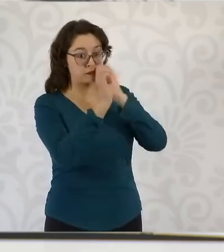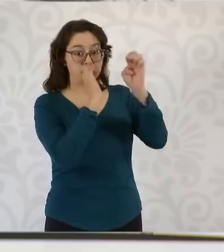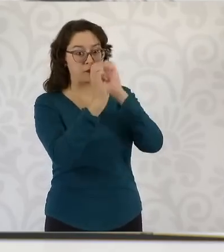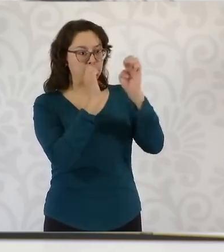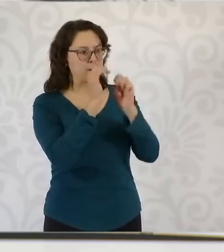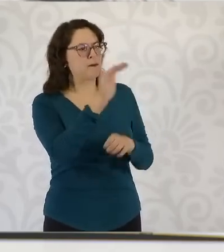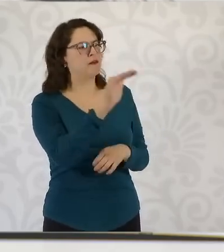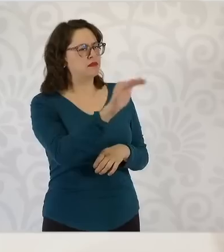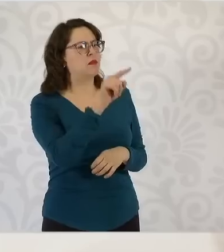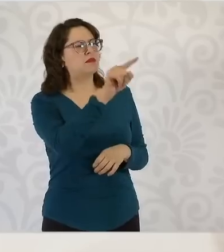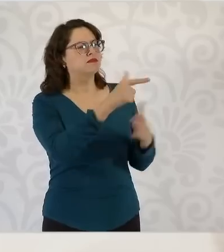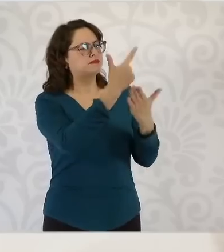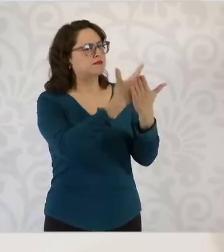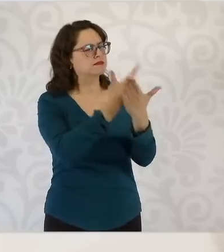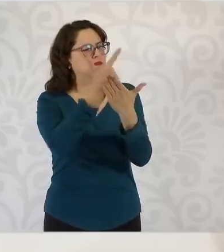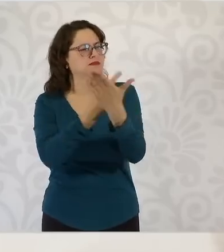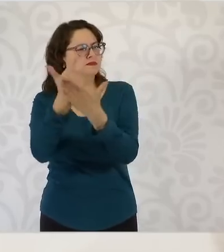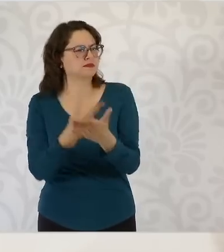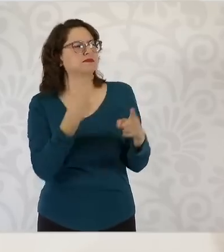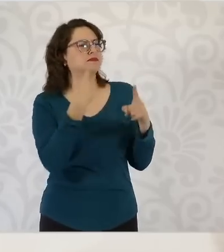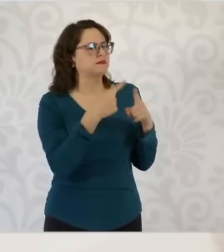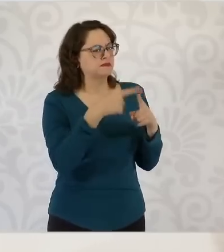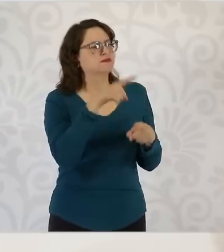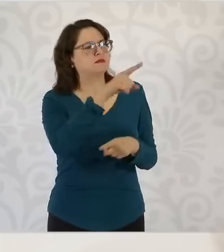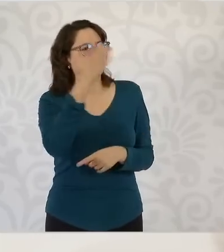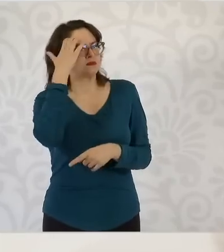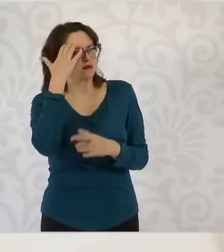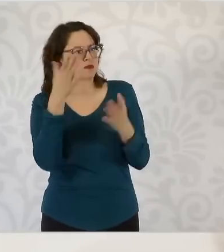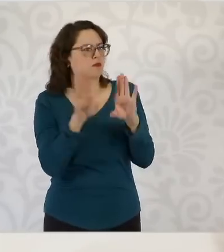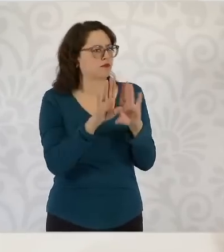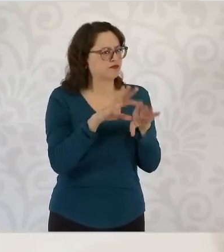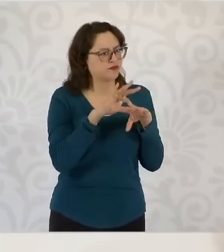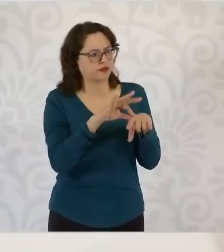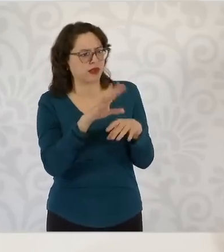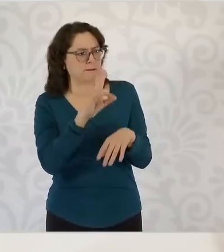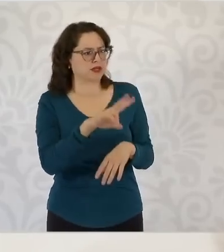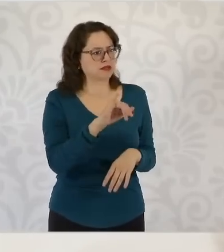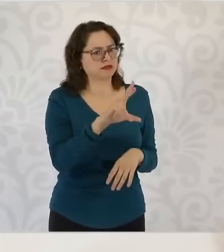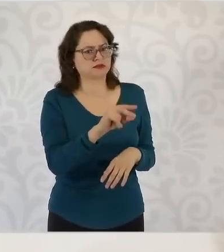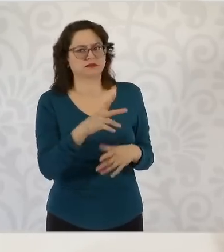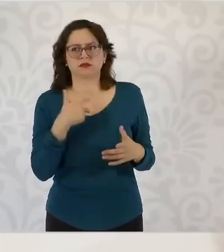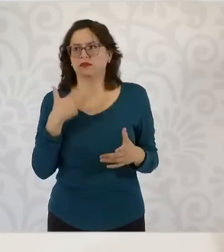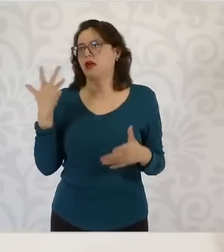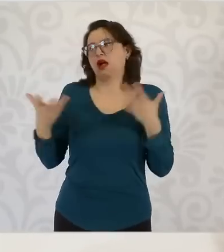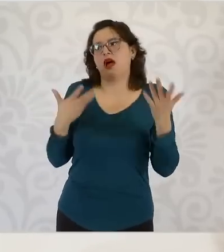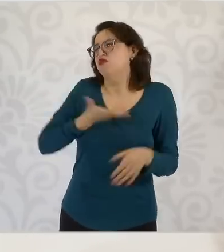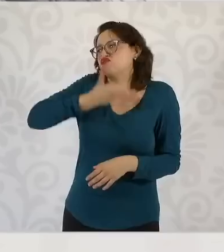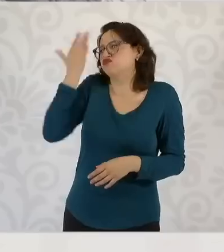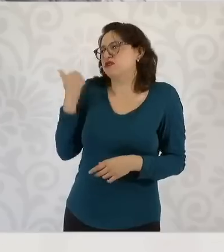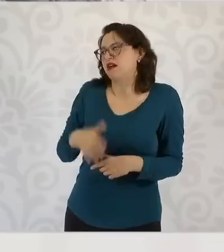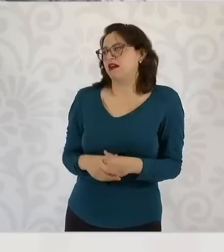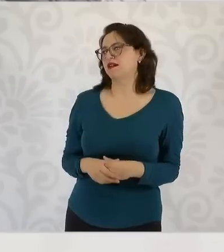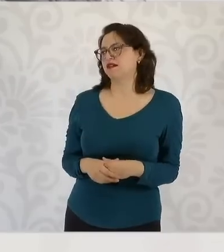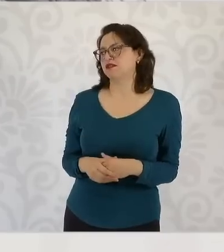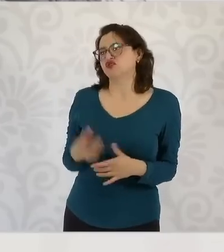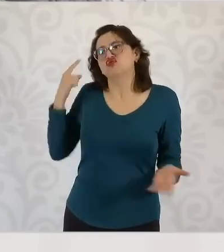por qué publica esa lista y quiénes son los de esa lista y si realmente la lista es real o no es real. Entonces, ¿para qué lo publica si no tiene